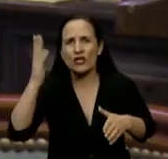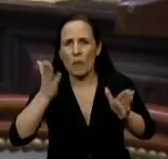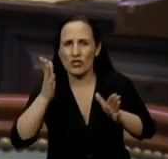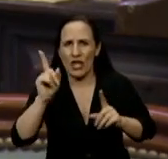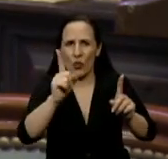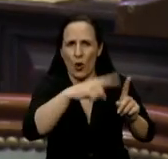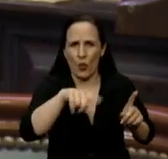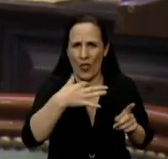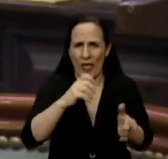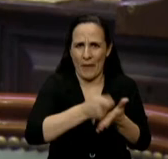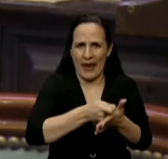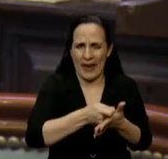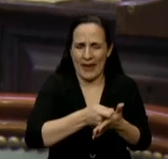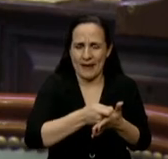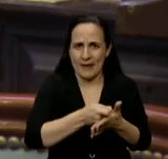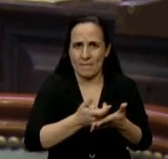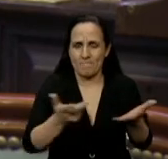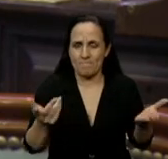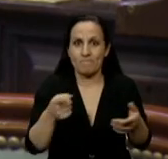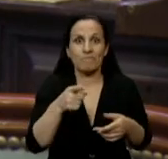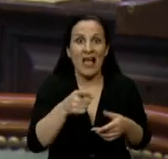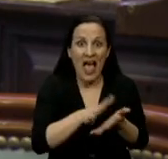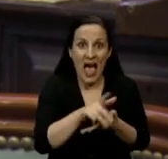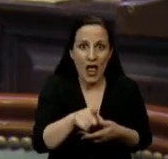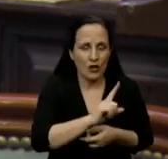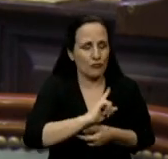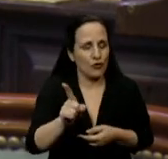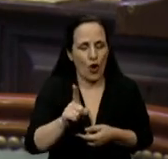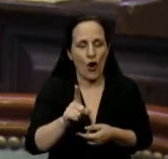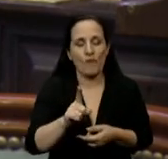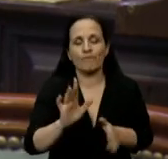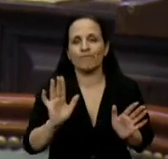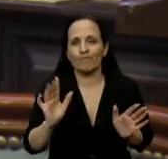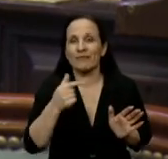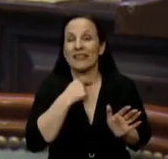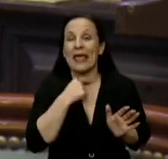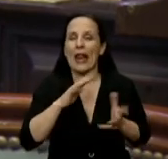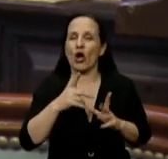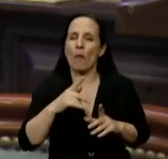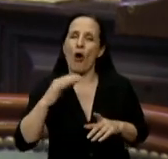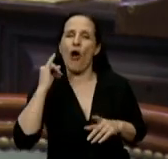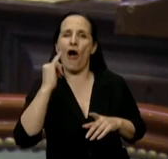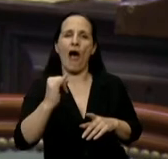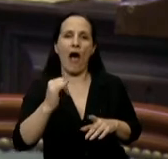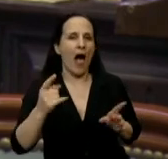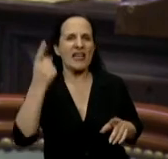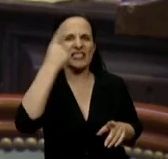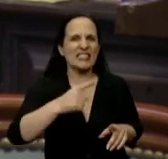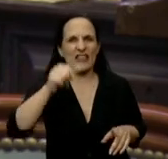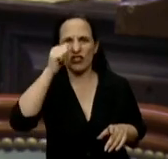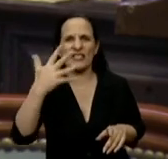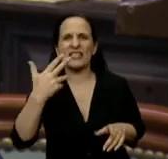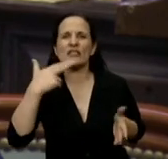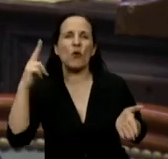7,5%. No se quiso ir por esa vía, se quiso dar una señal equivocada, que es la de los